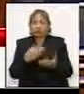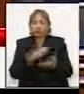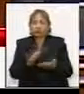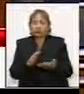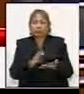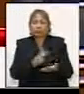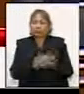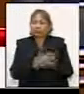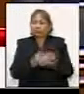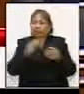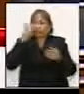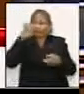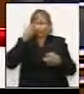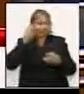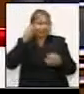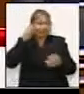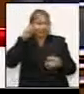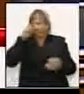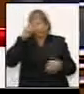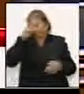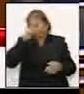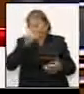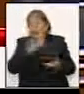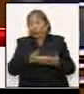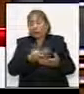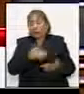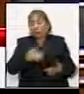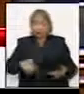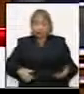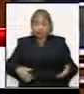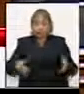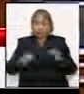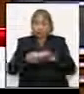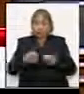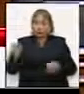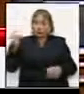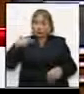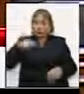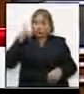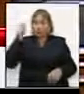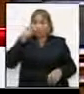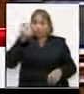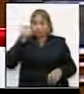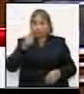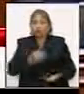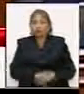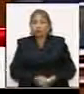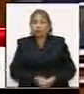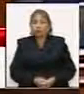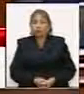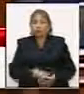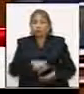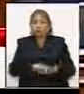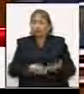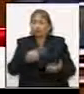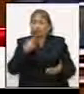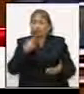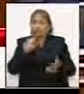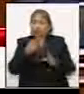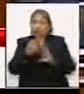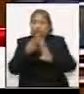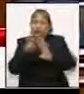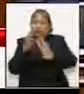tan complejos, presidenta. Yo vengo de la región Piura, que estoy a la cola